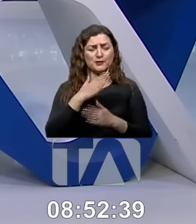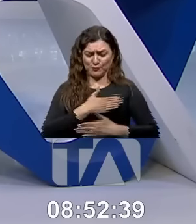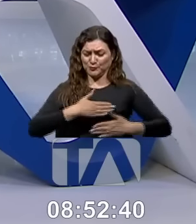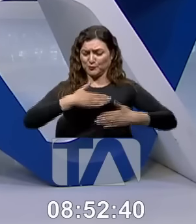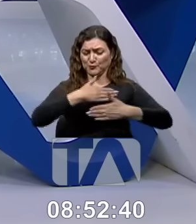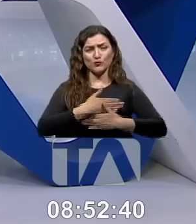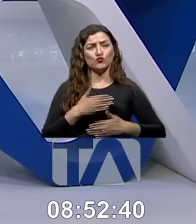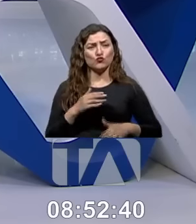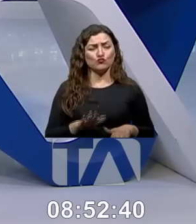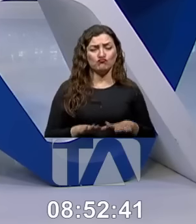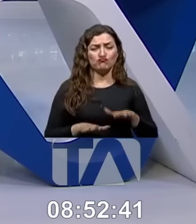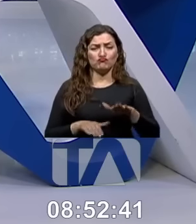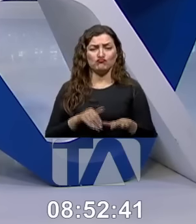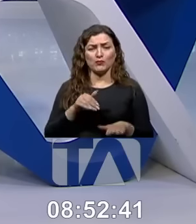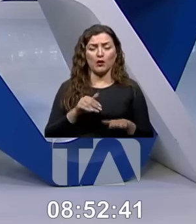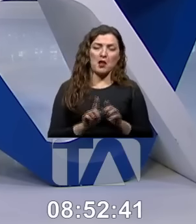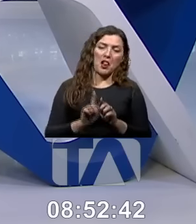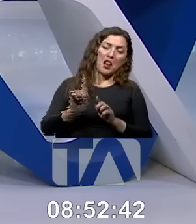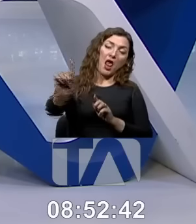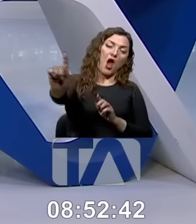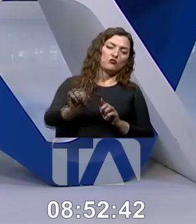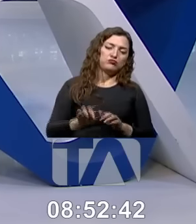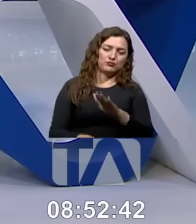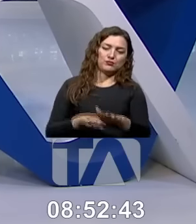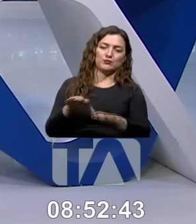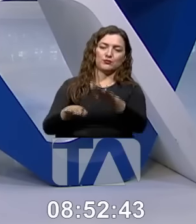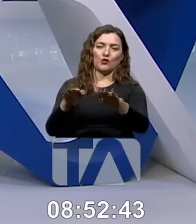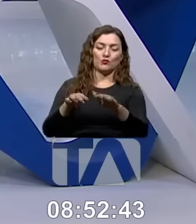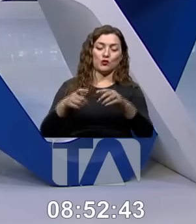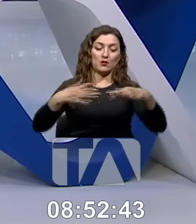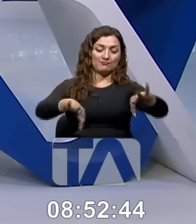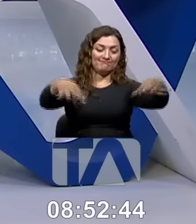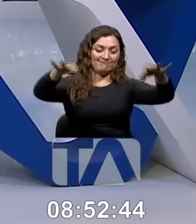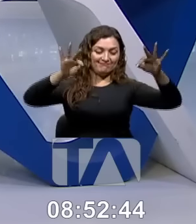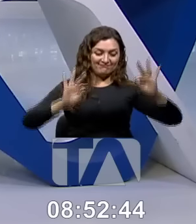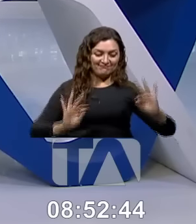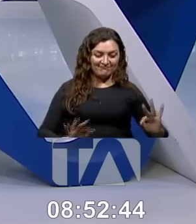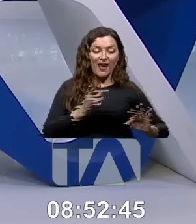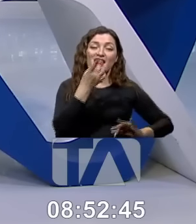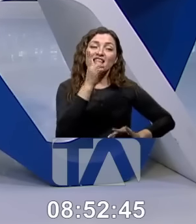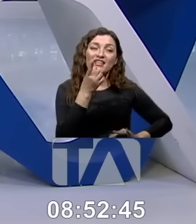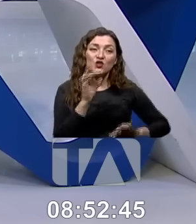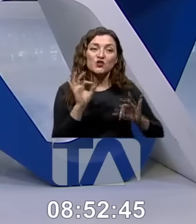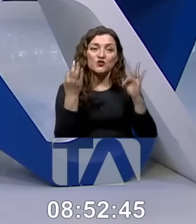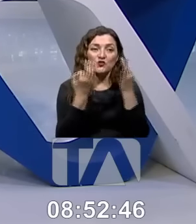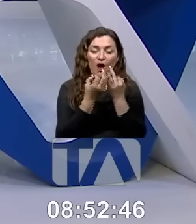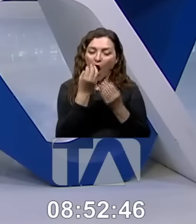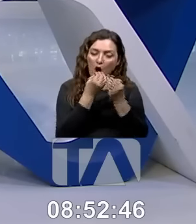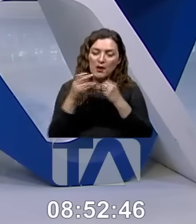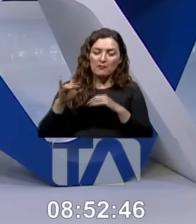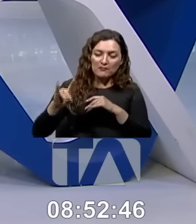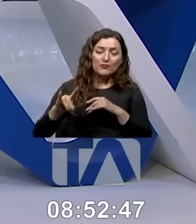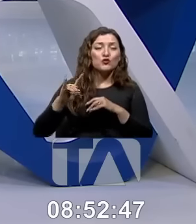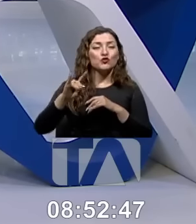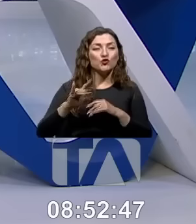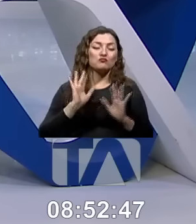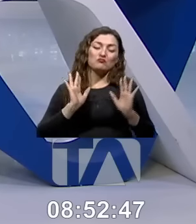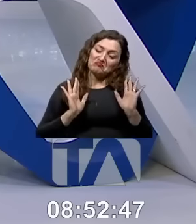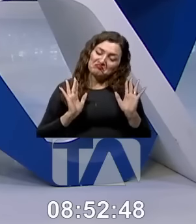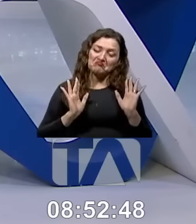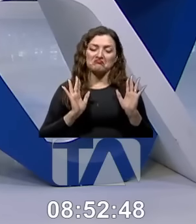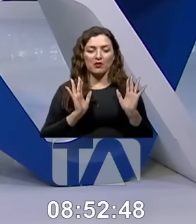Hacen caminatas cortas, otros más largas, otros van a hacer el picnic, a desayunar, a estar en familia, llevan todos a los perritos. Entonces, me